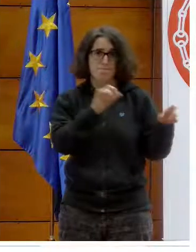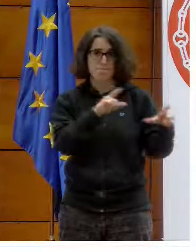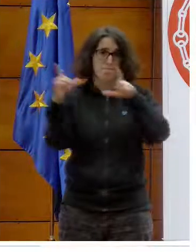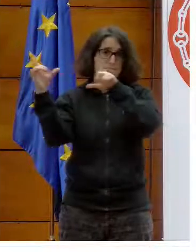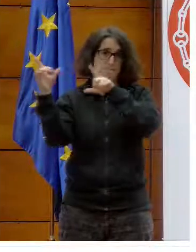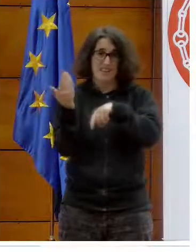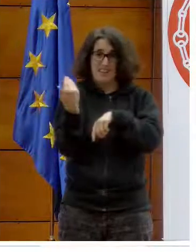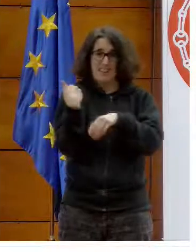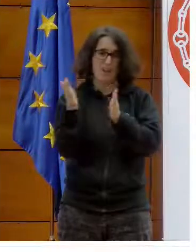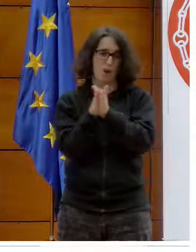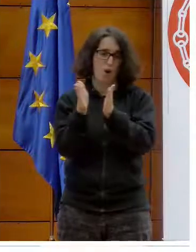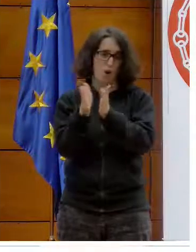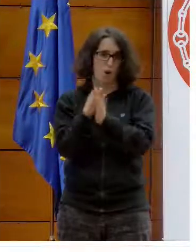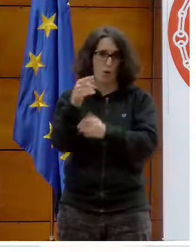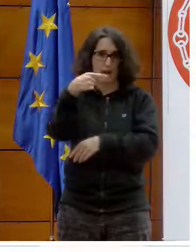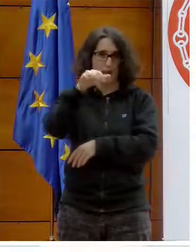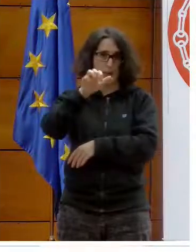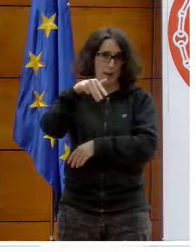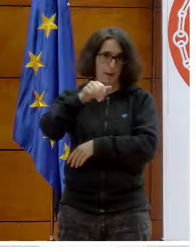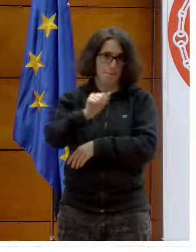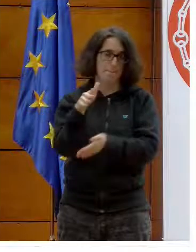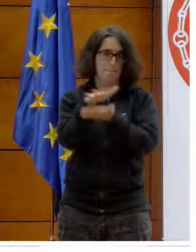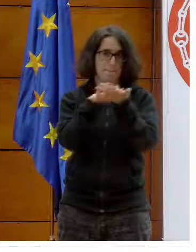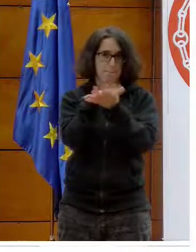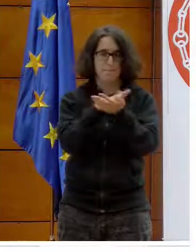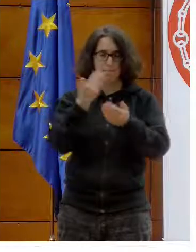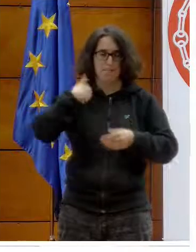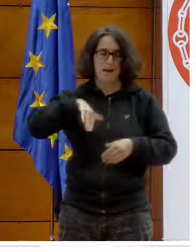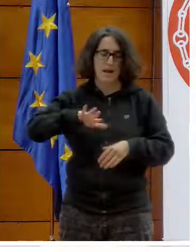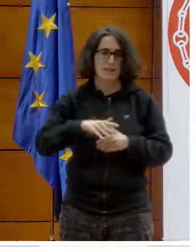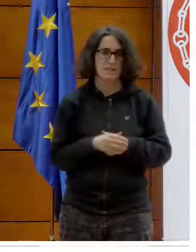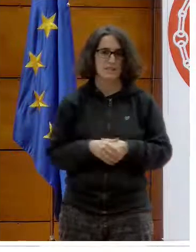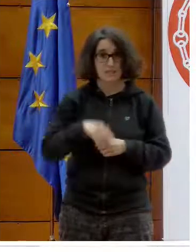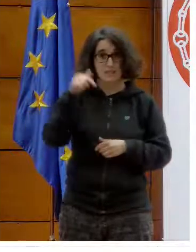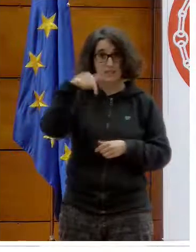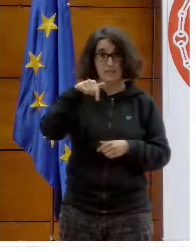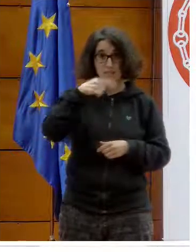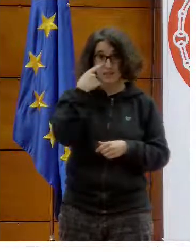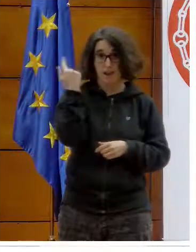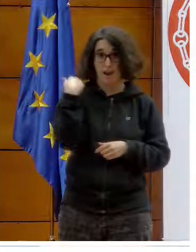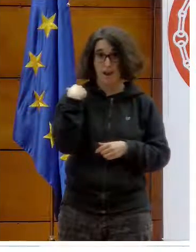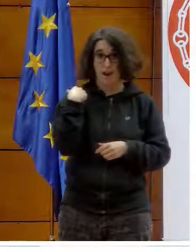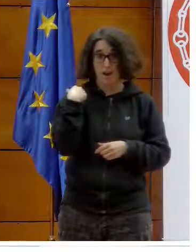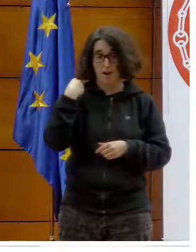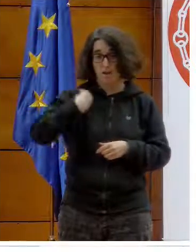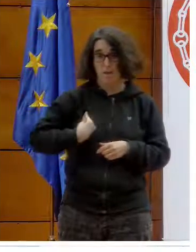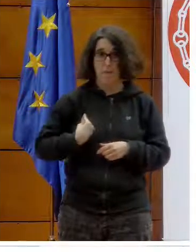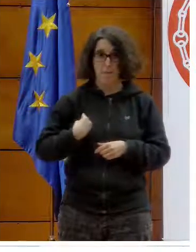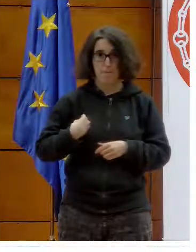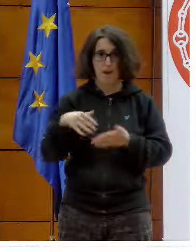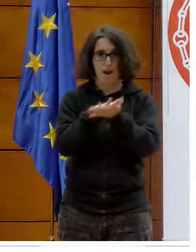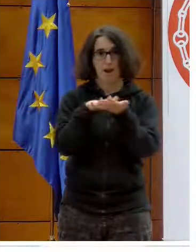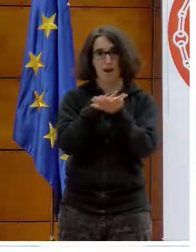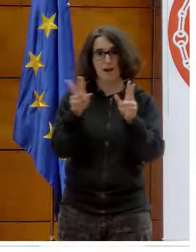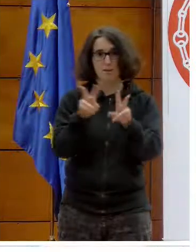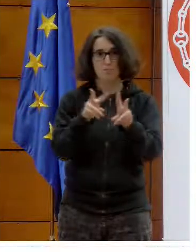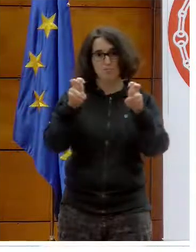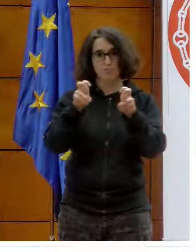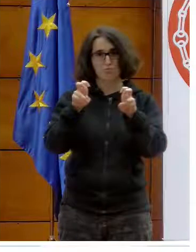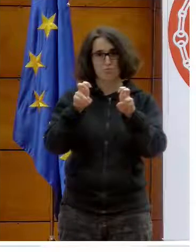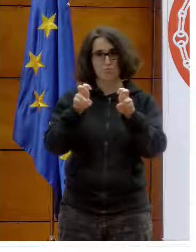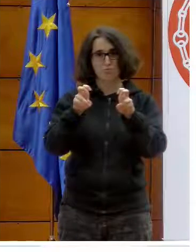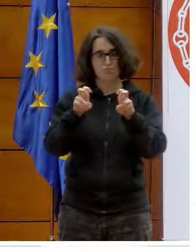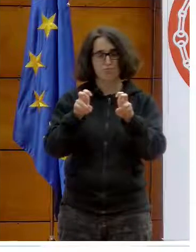también mi compañera Gema. Ya hace un año en este mismo sitio hablábamos, ¿no?, de el beneficio que nos estaba aportando la terapia